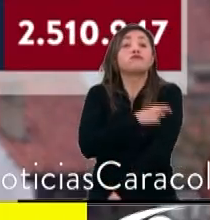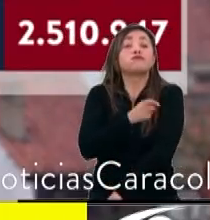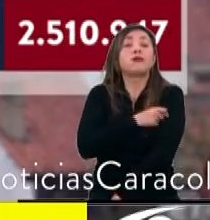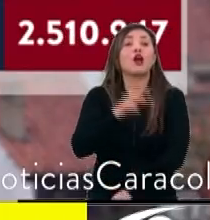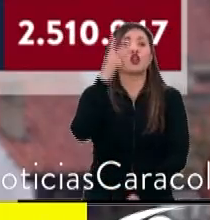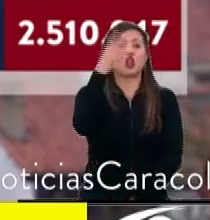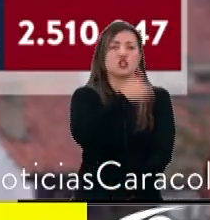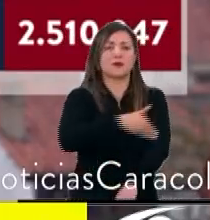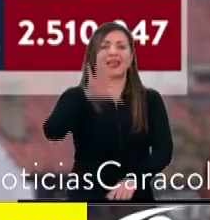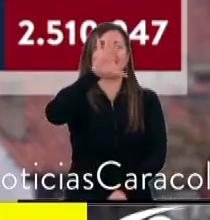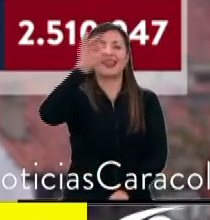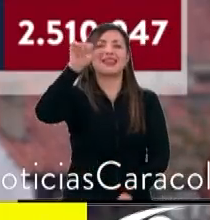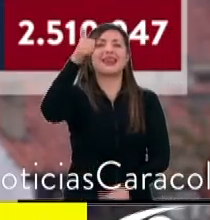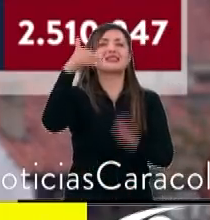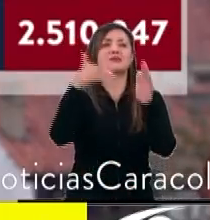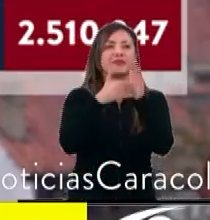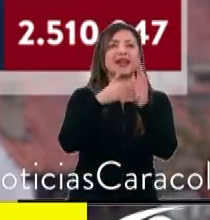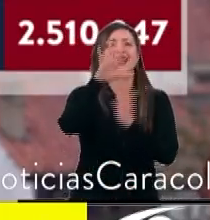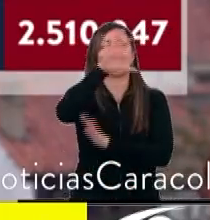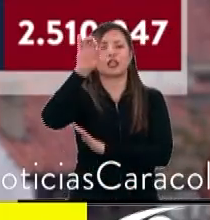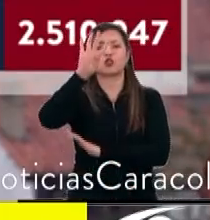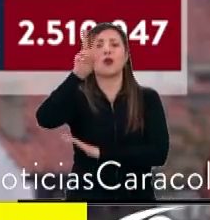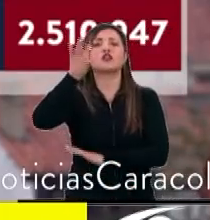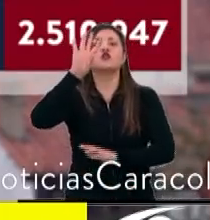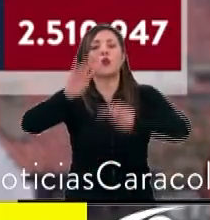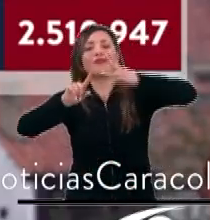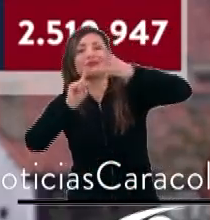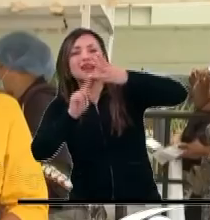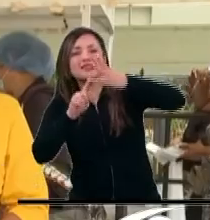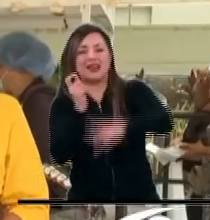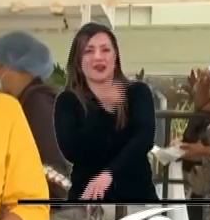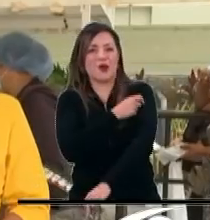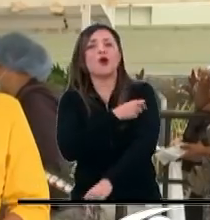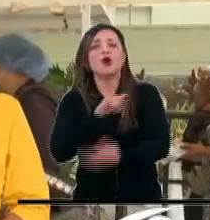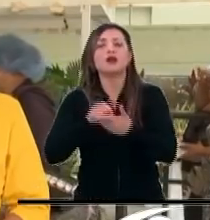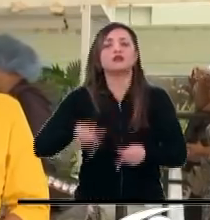2.510.947 dosis de refuerzo. Desde el norte de Bogotá, Nicole Buitrago, Noticias Caracol.